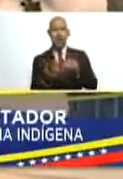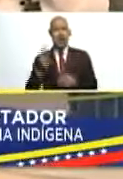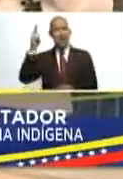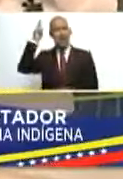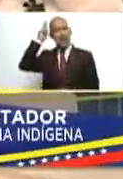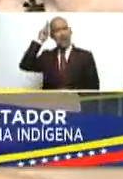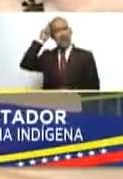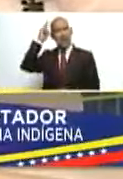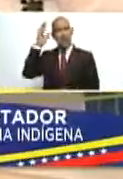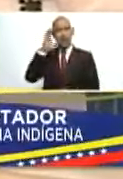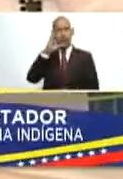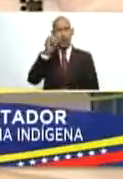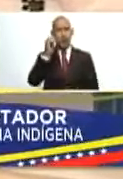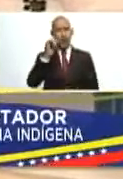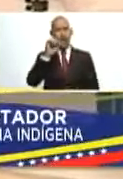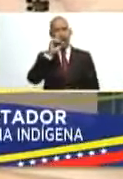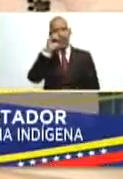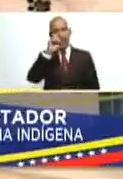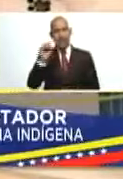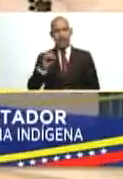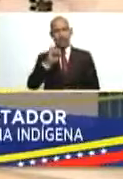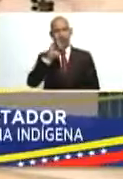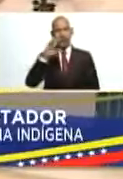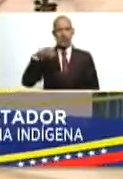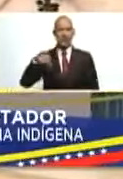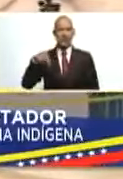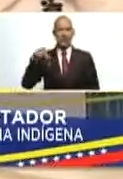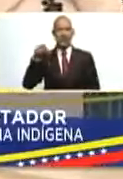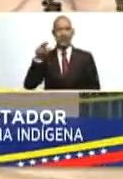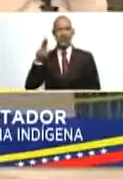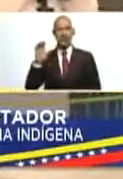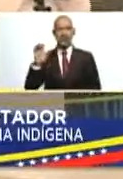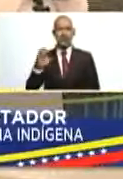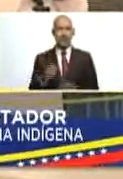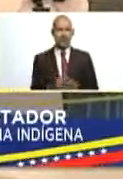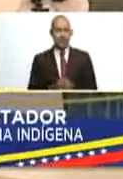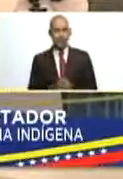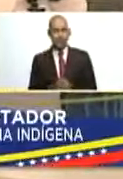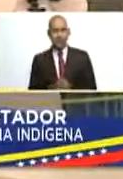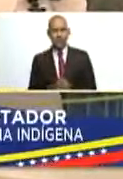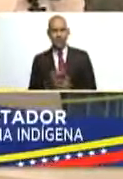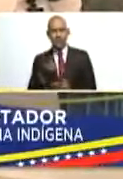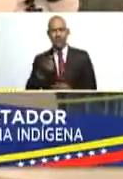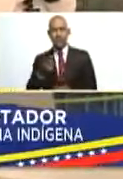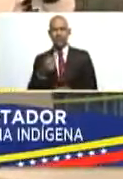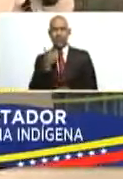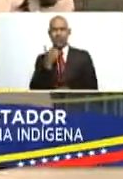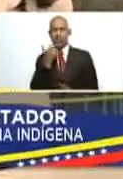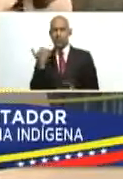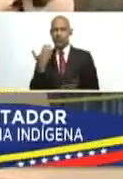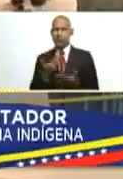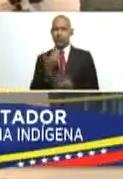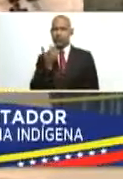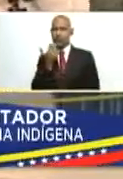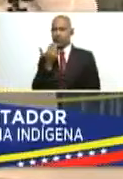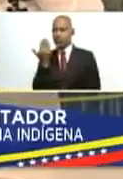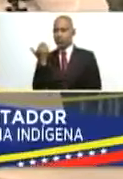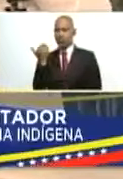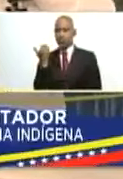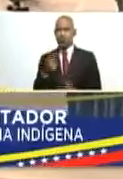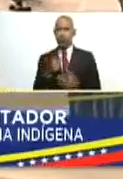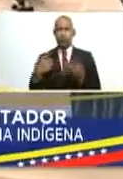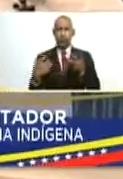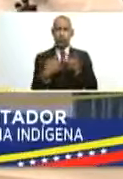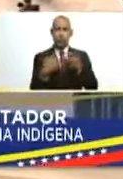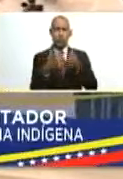Guaycaipuro, pero en tiempos recientes, en décadas recientes, pudiésemos también resaltar la lucha